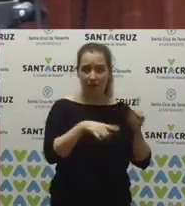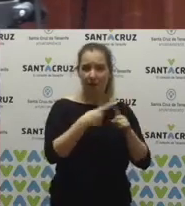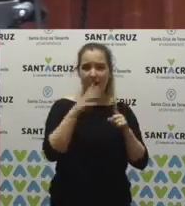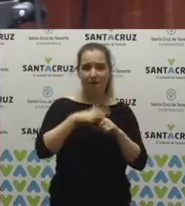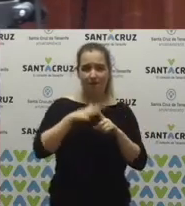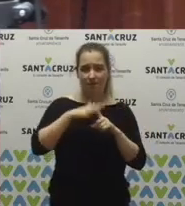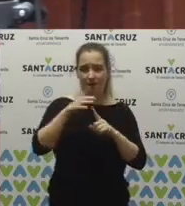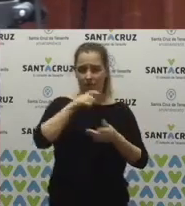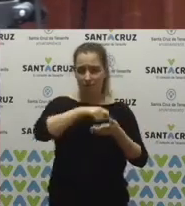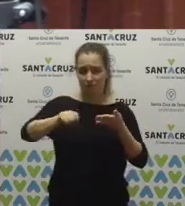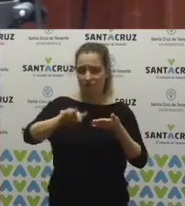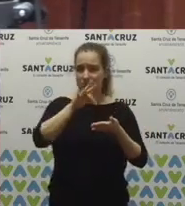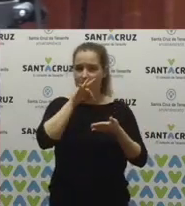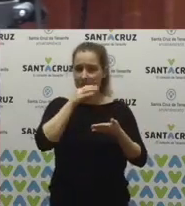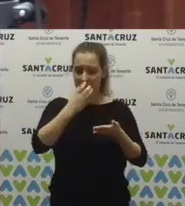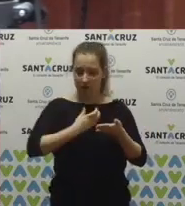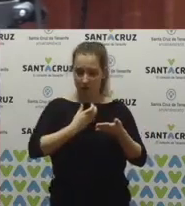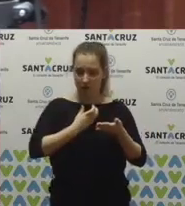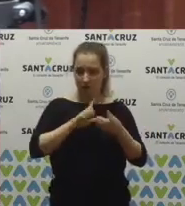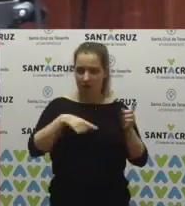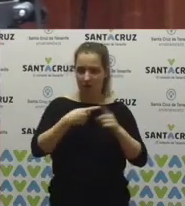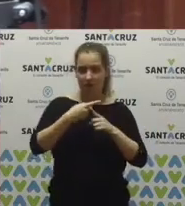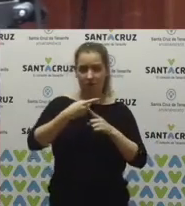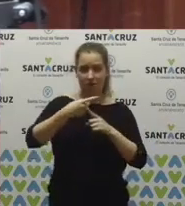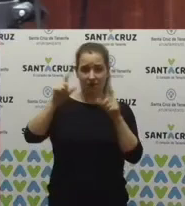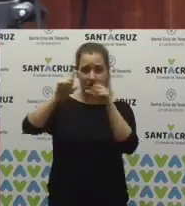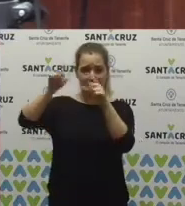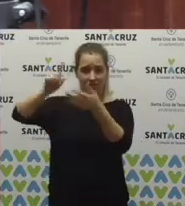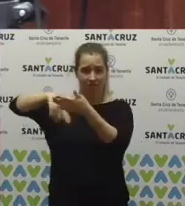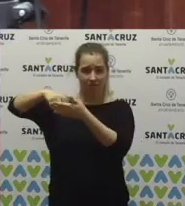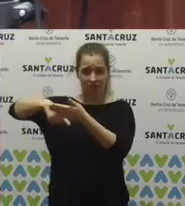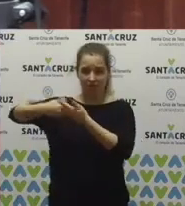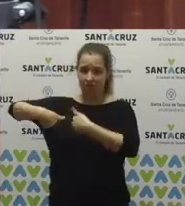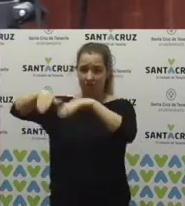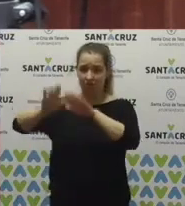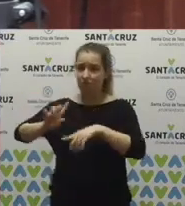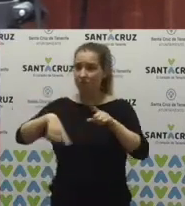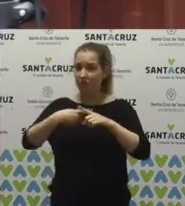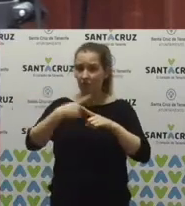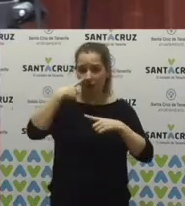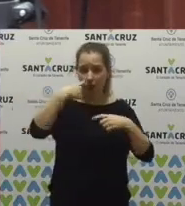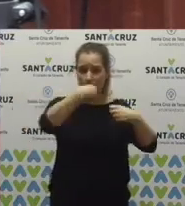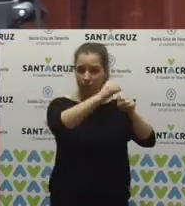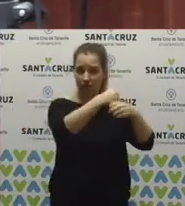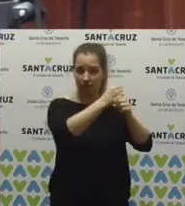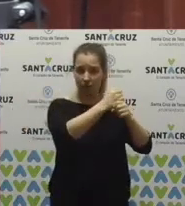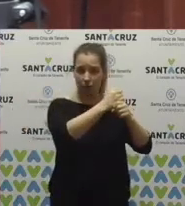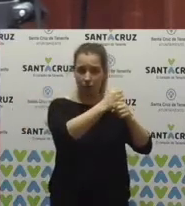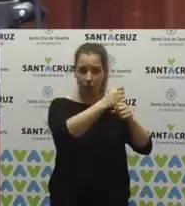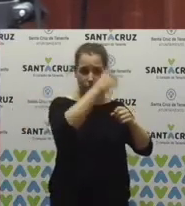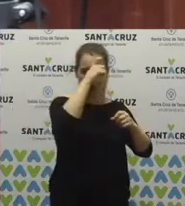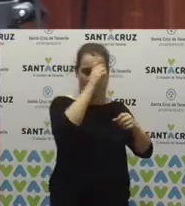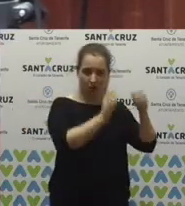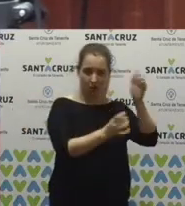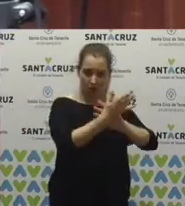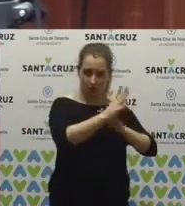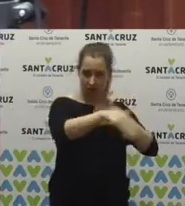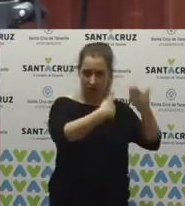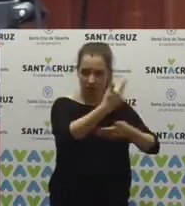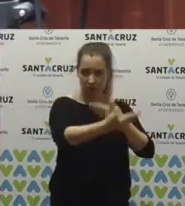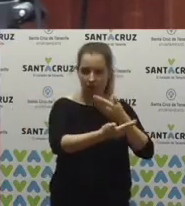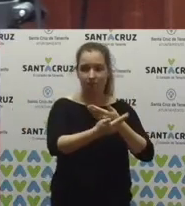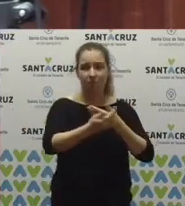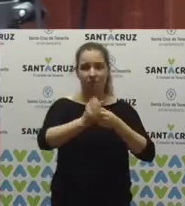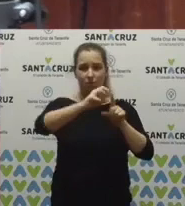del ayuntamiento suspensión del cobro de alquileres a las empresas puesta en marcha del observatorio municipal apertura de la página santa con gestión a kobe